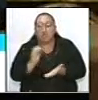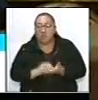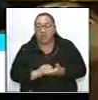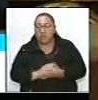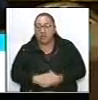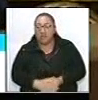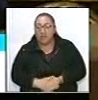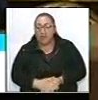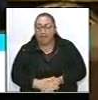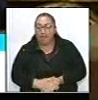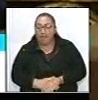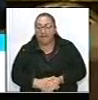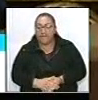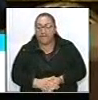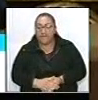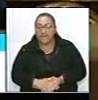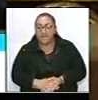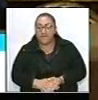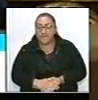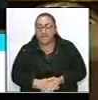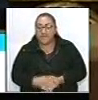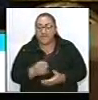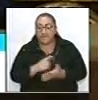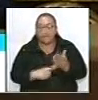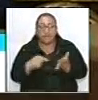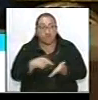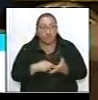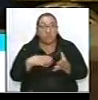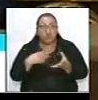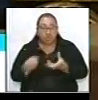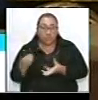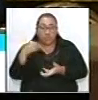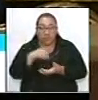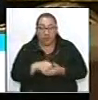que pueden estar vistos acá pueden integrarse?